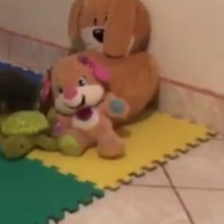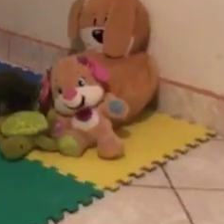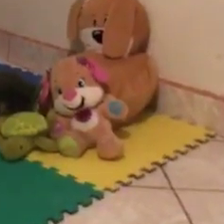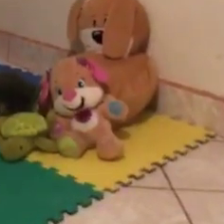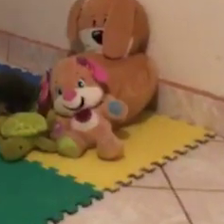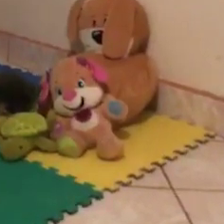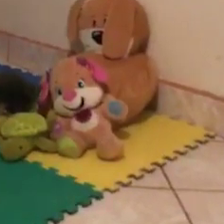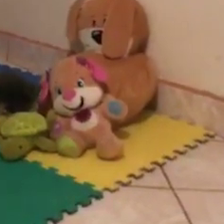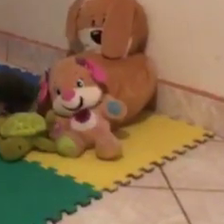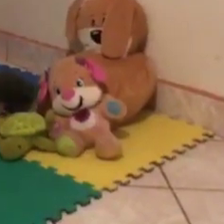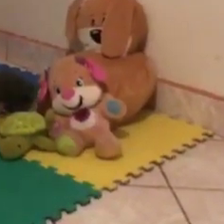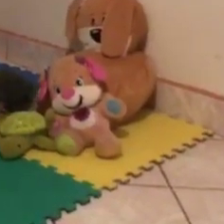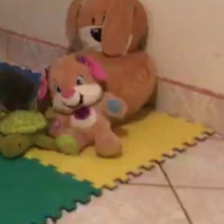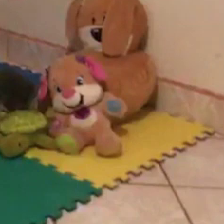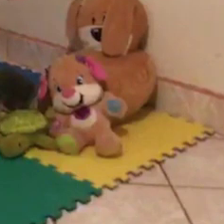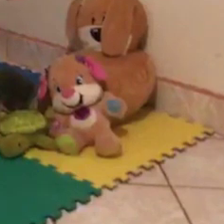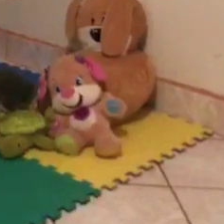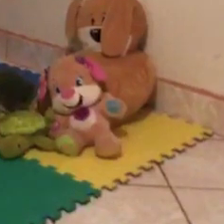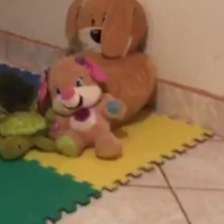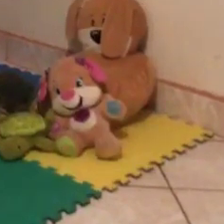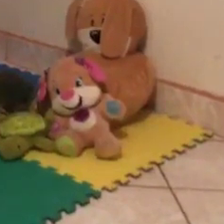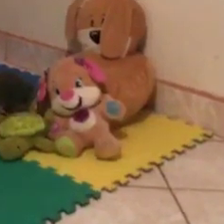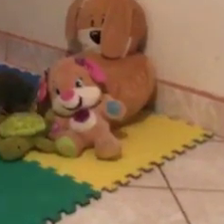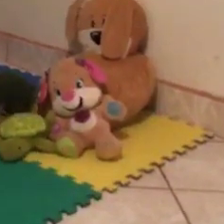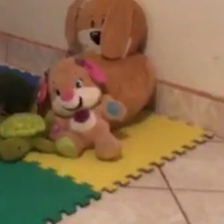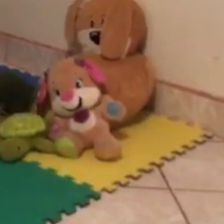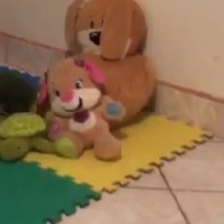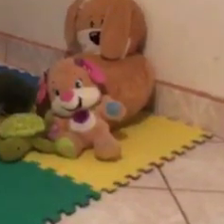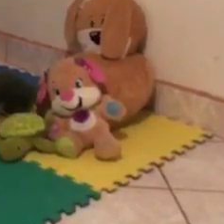y fácil